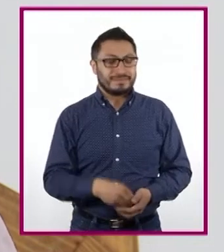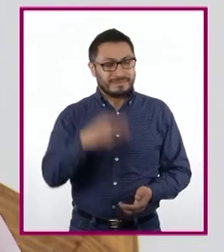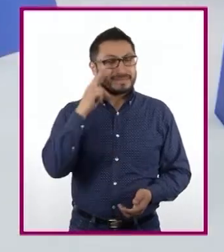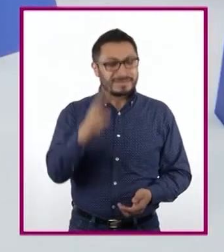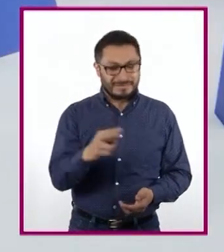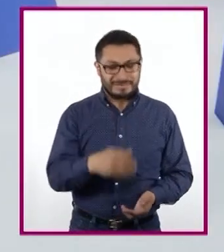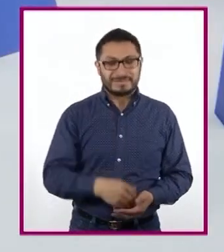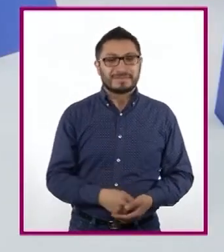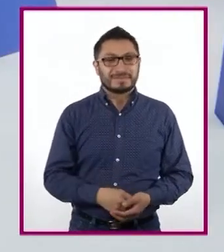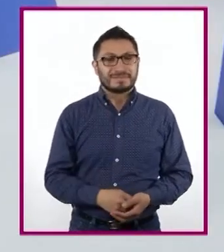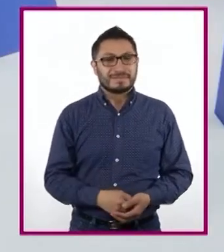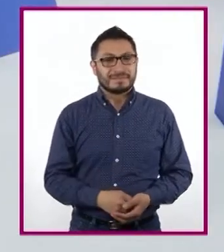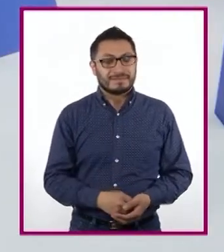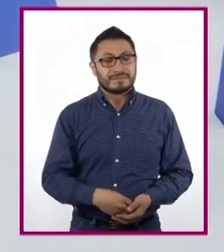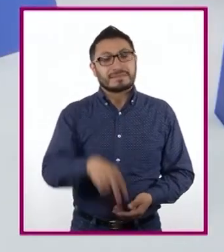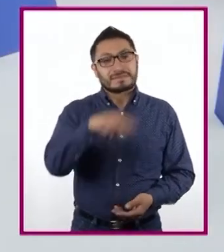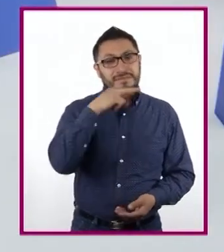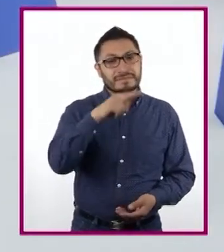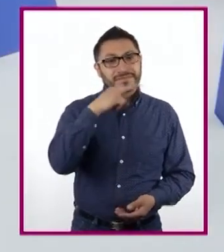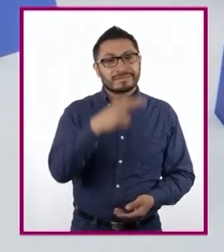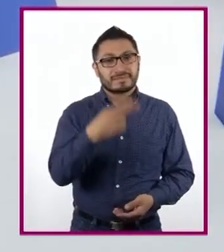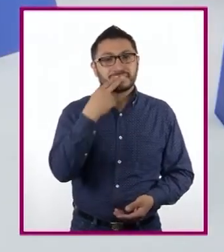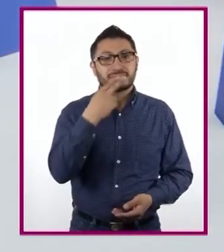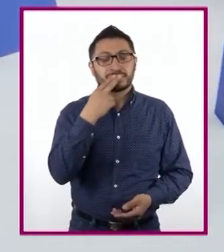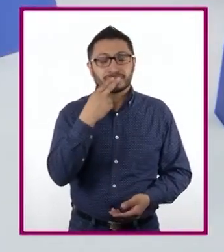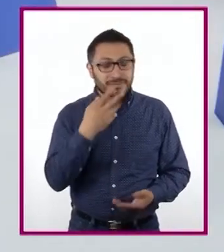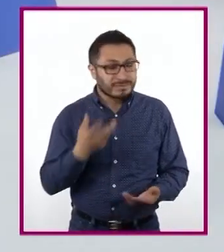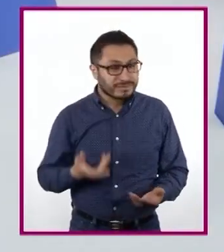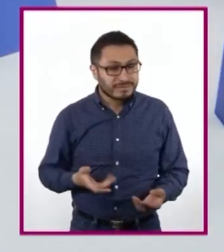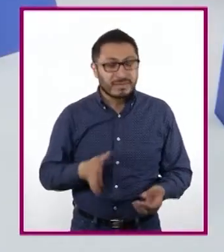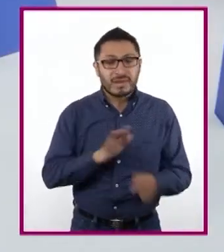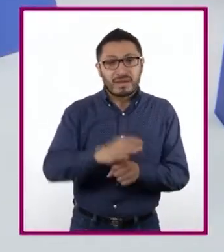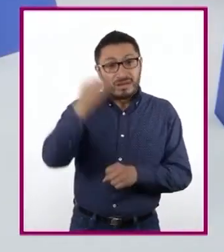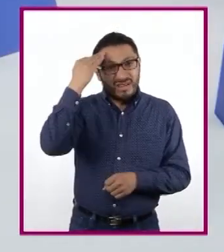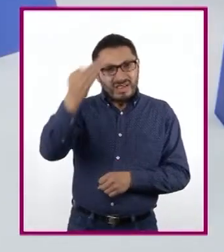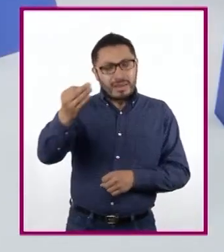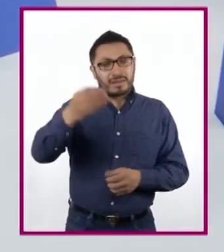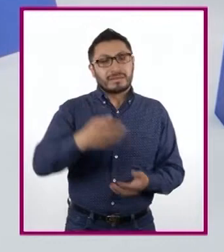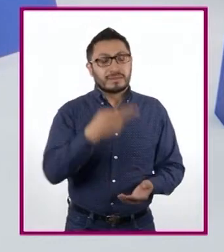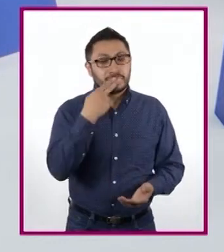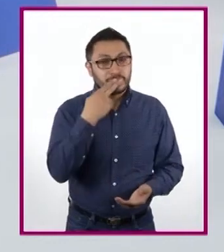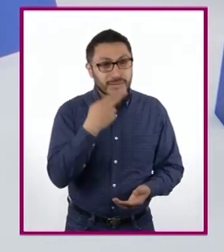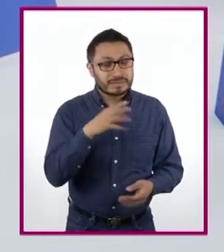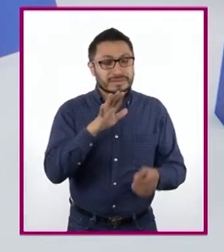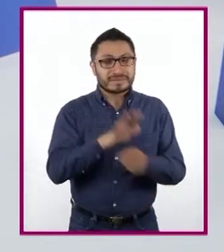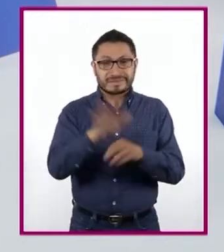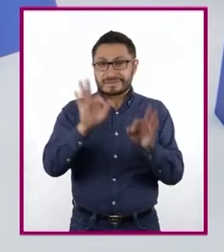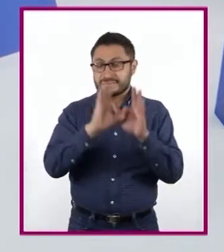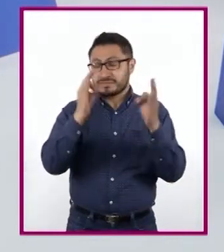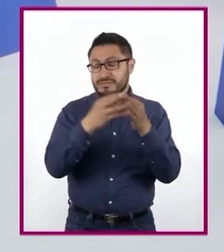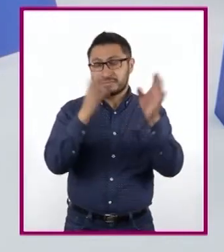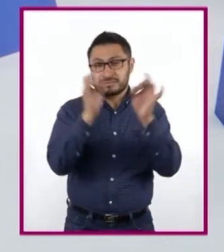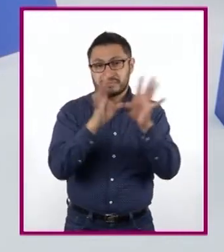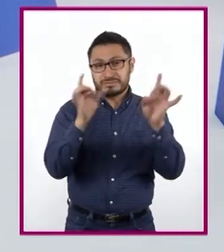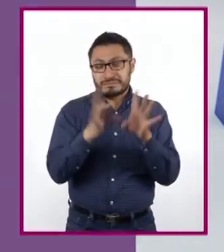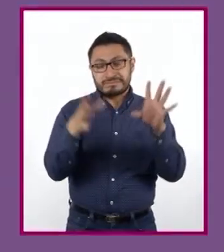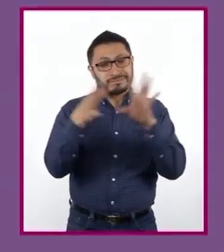Observen bien los verbos que se utilizan, el tiempo en que están conjugados y el tipo de situación que